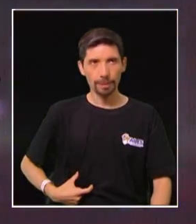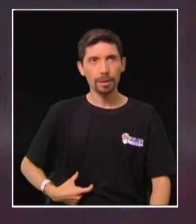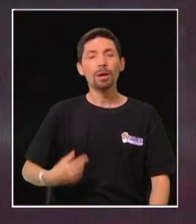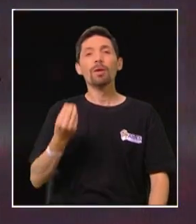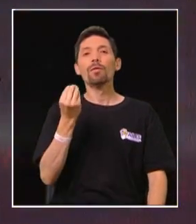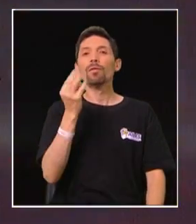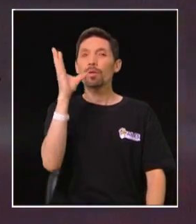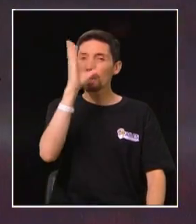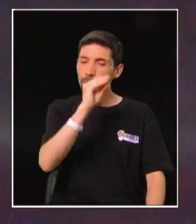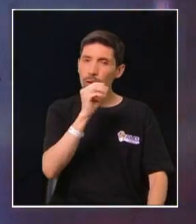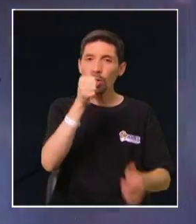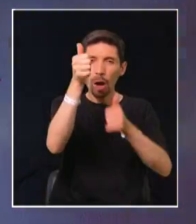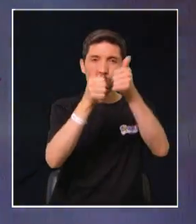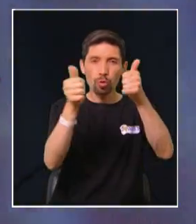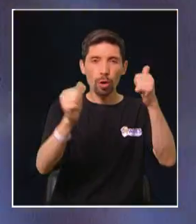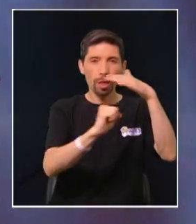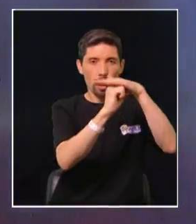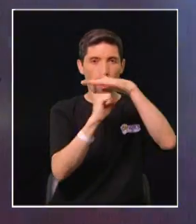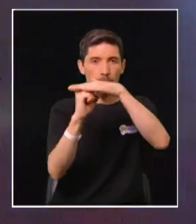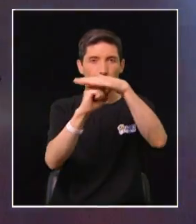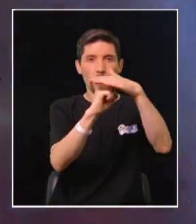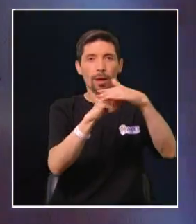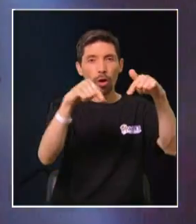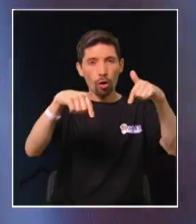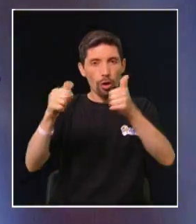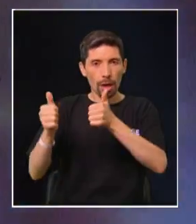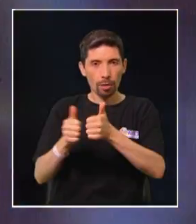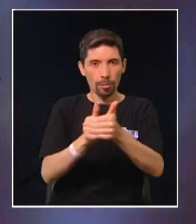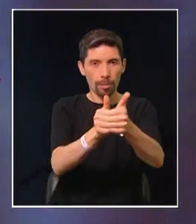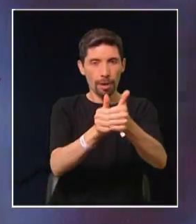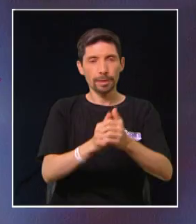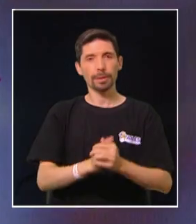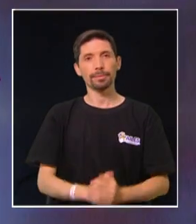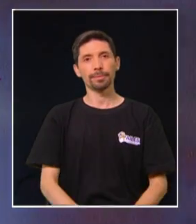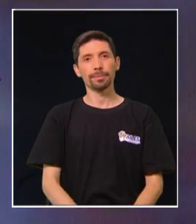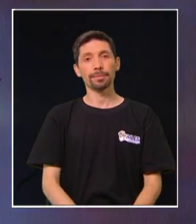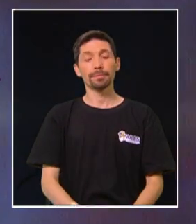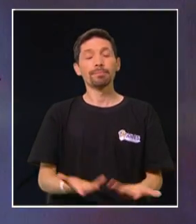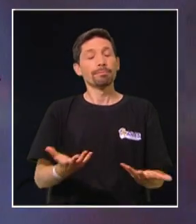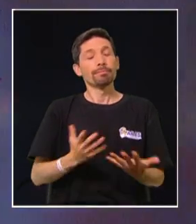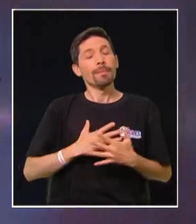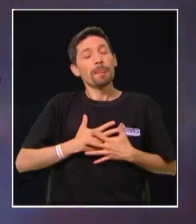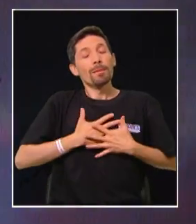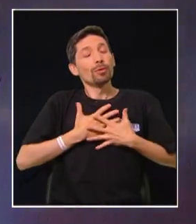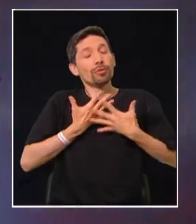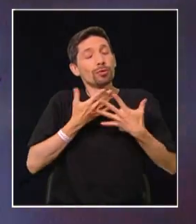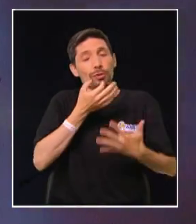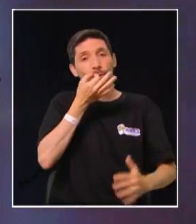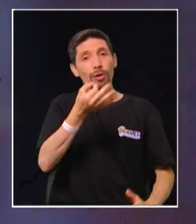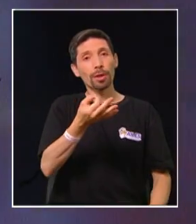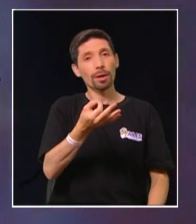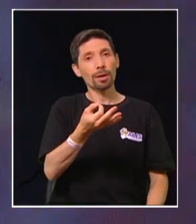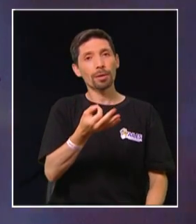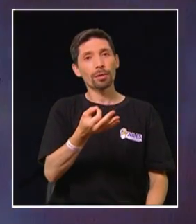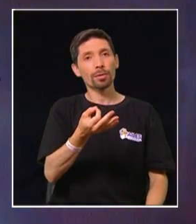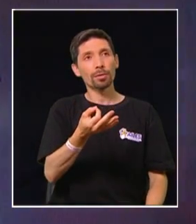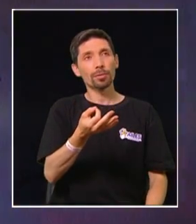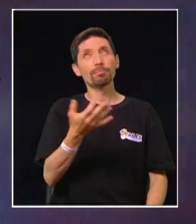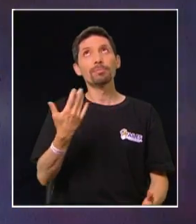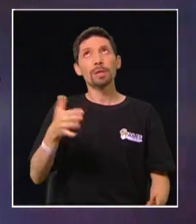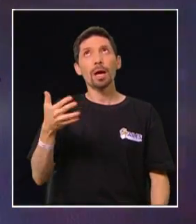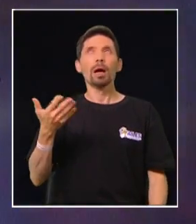Buenas noches a las autoridades que nos acompañan. Con mucha emoción les digo que